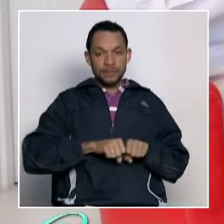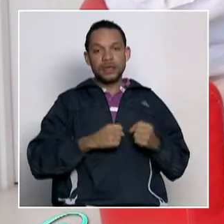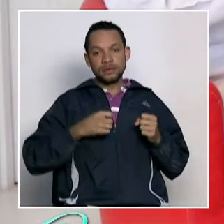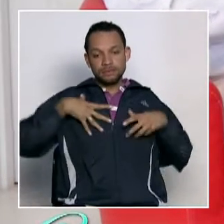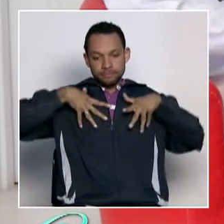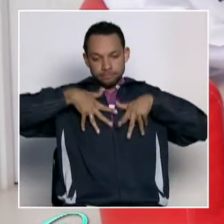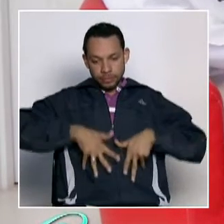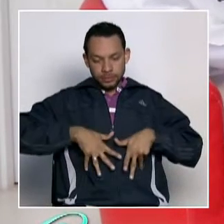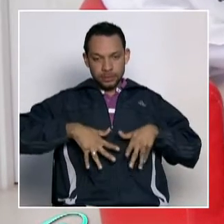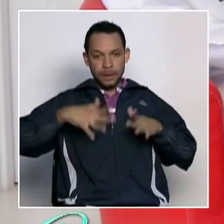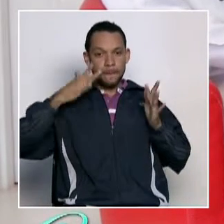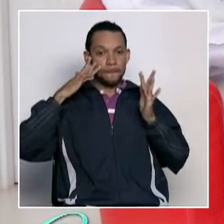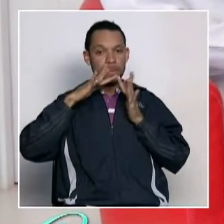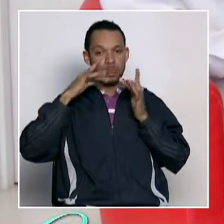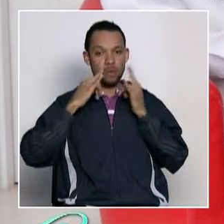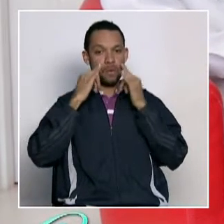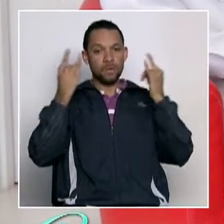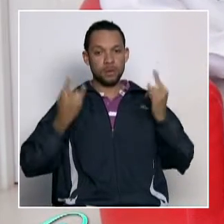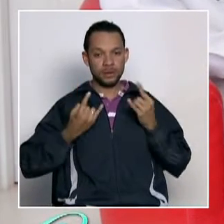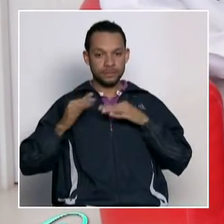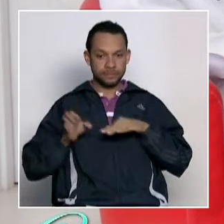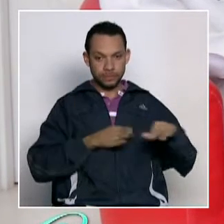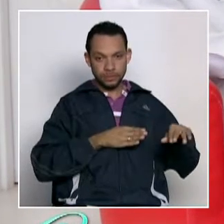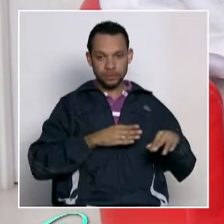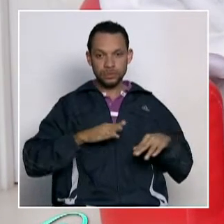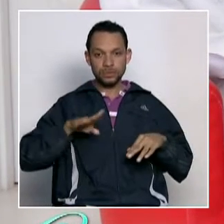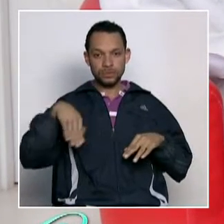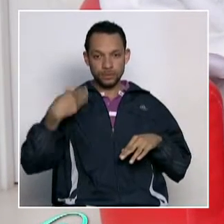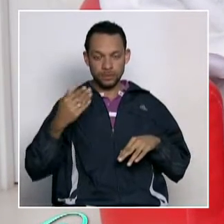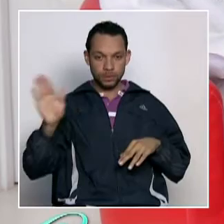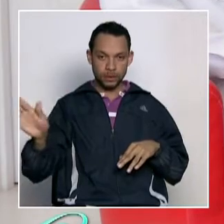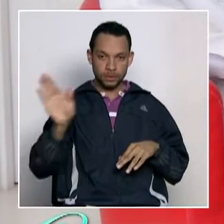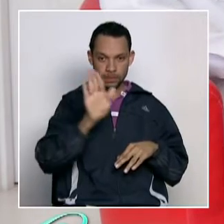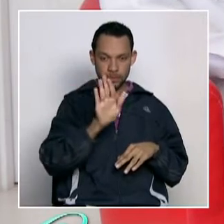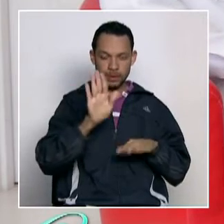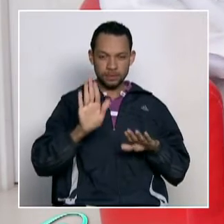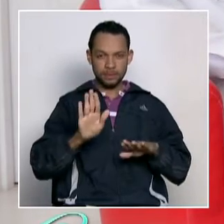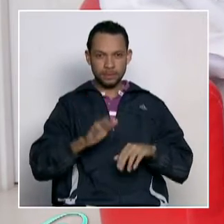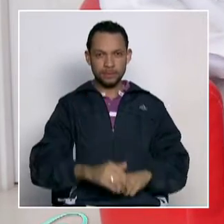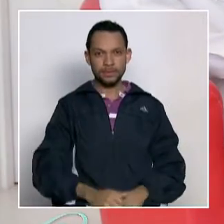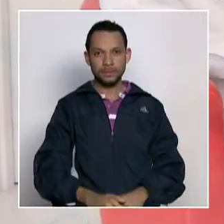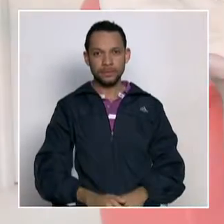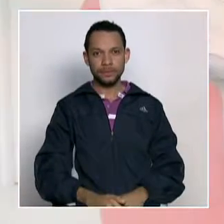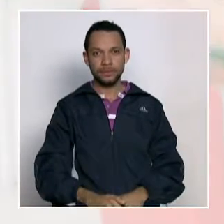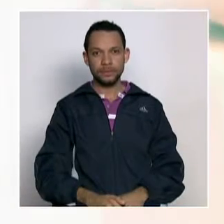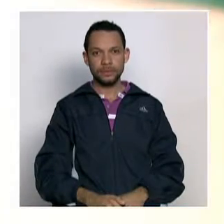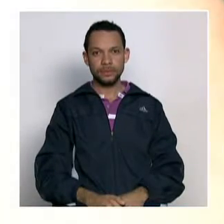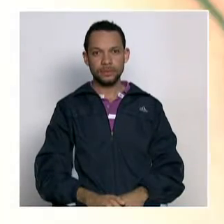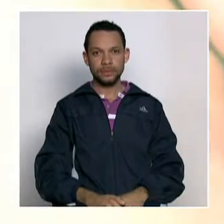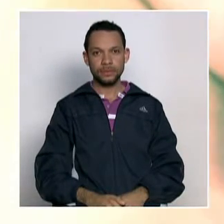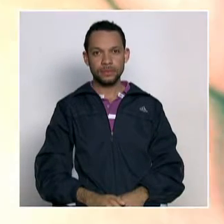tiene en la boca. Vamos a ir a este otro caso clínico y ya regresamos con todos ustedes en Conexión Vital.